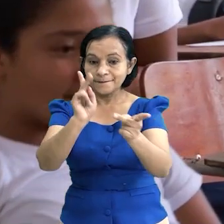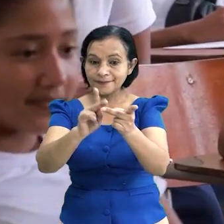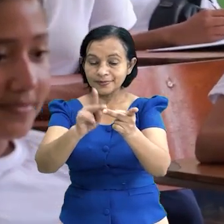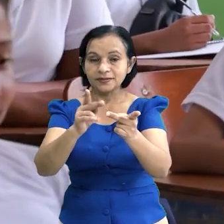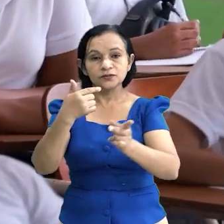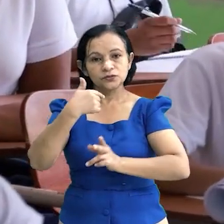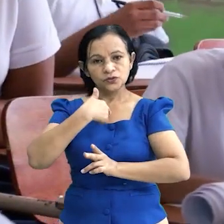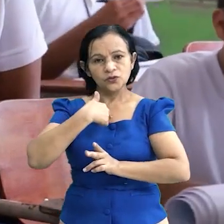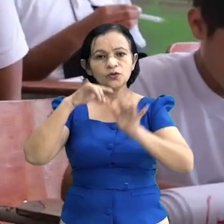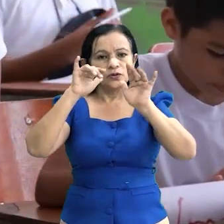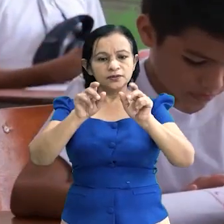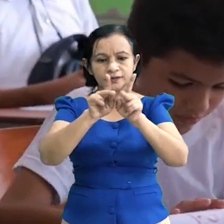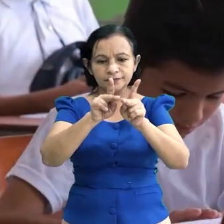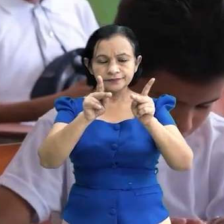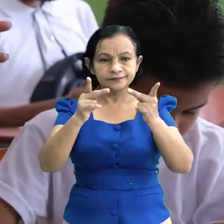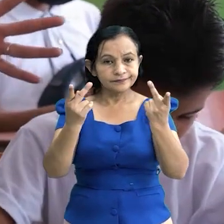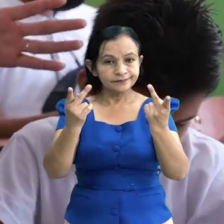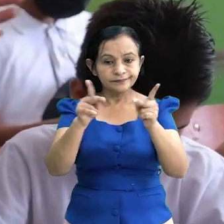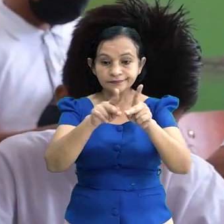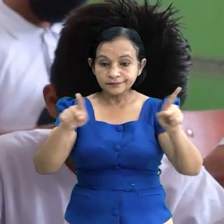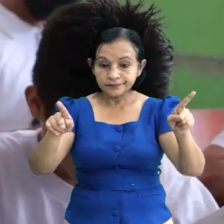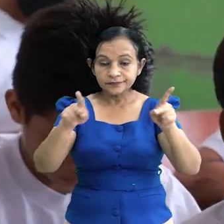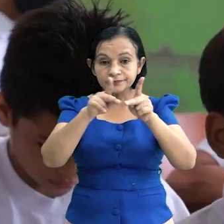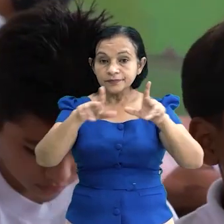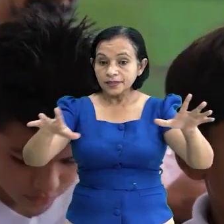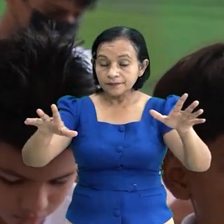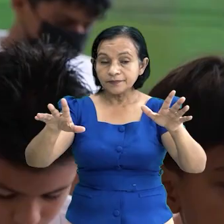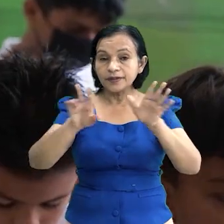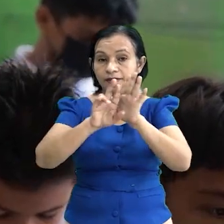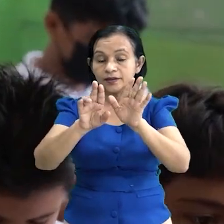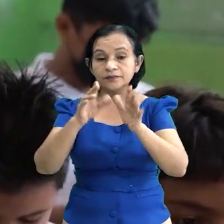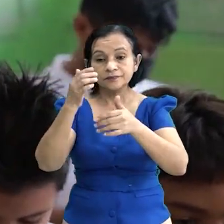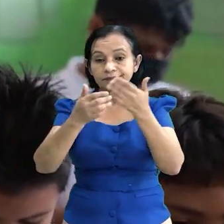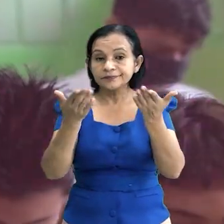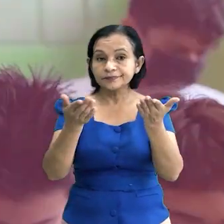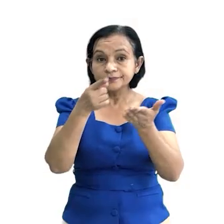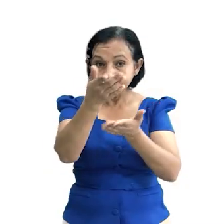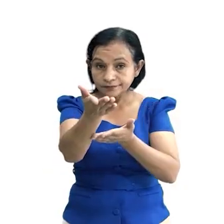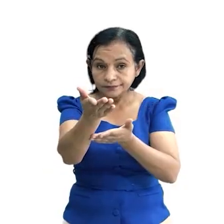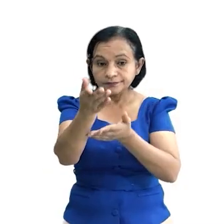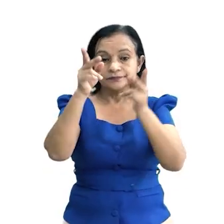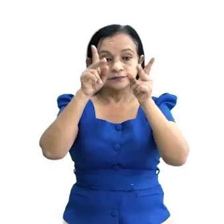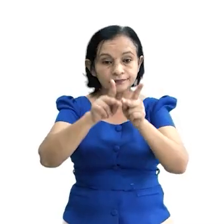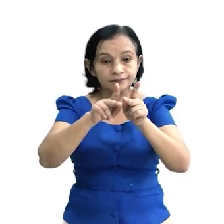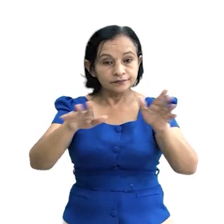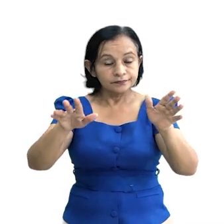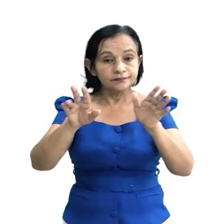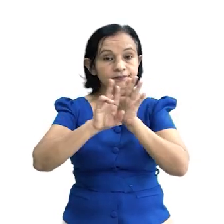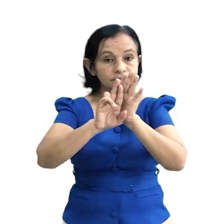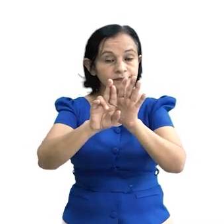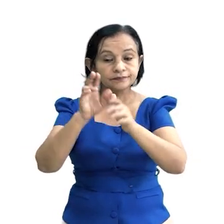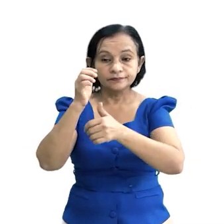¡Excelente! Yo también ya actualicé mi plan de respuesta familiar multiamenaza. ¿Y vos? Actualizar nuestro plan de respuesta